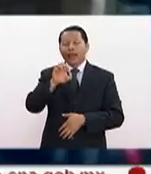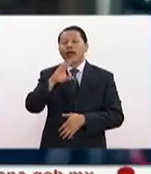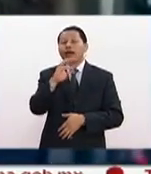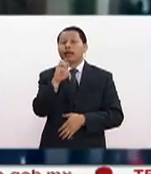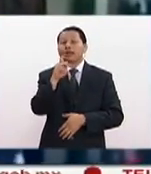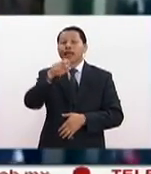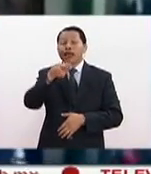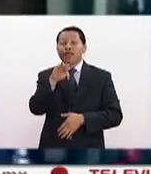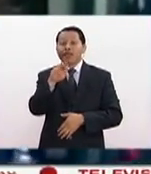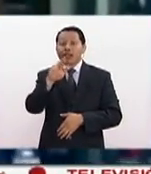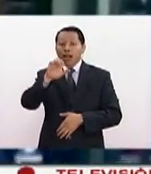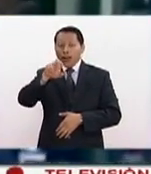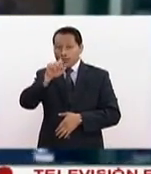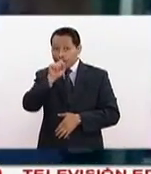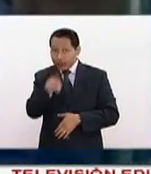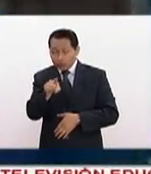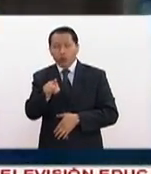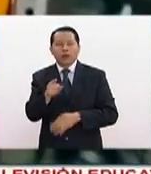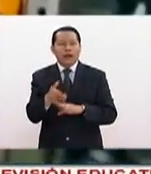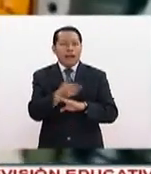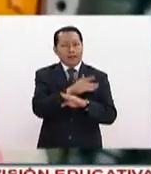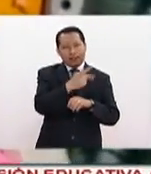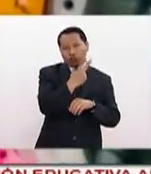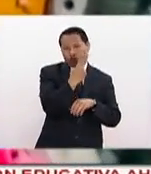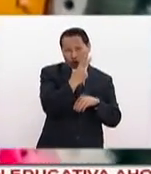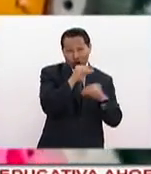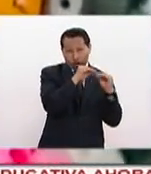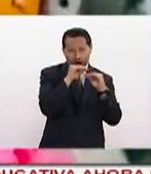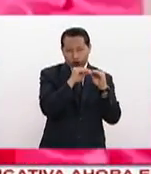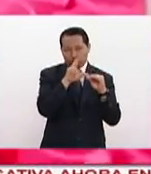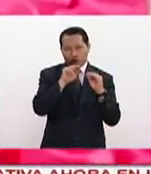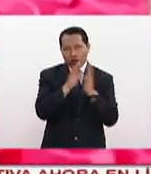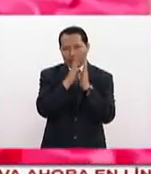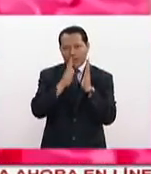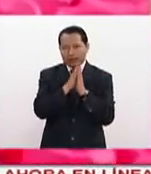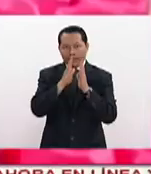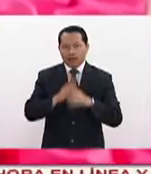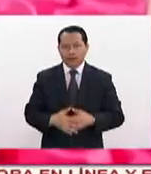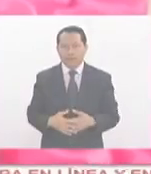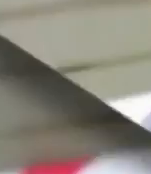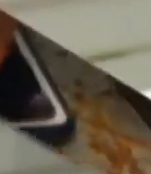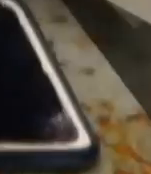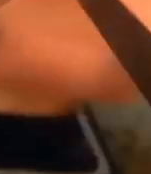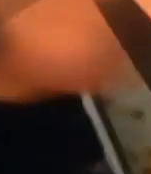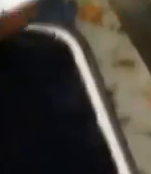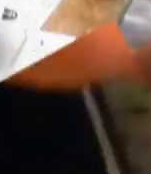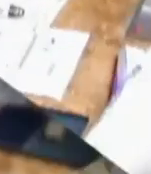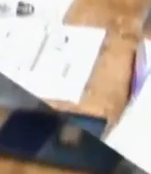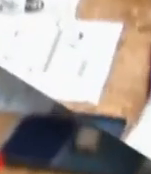Freeman, quienes no participaron en las 2 sesiones pasadas.